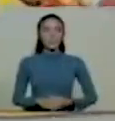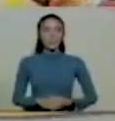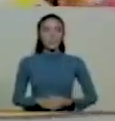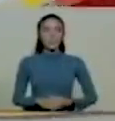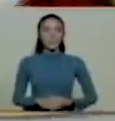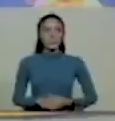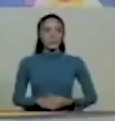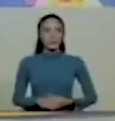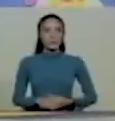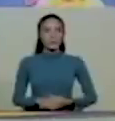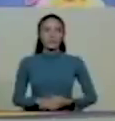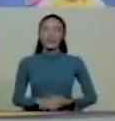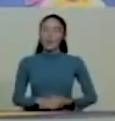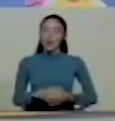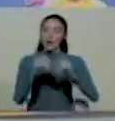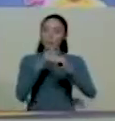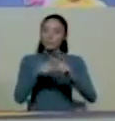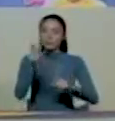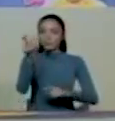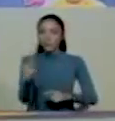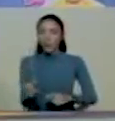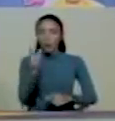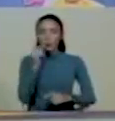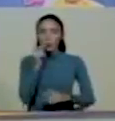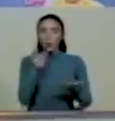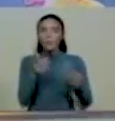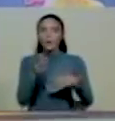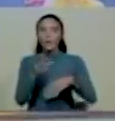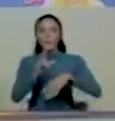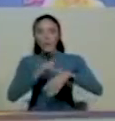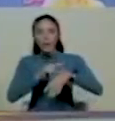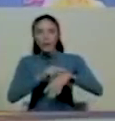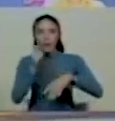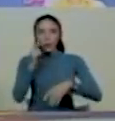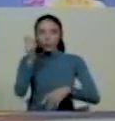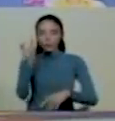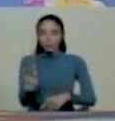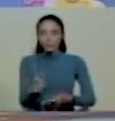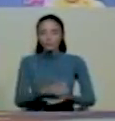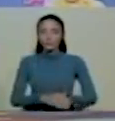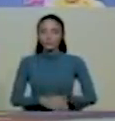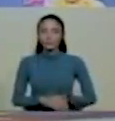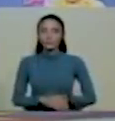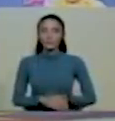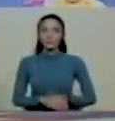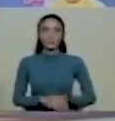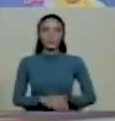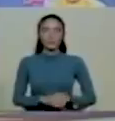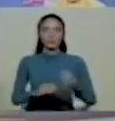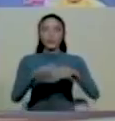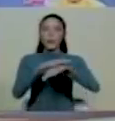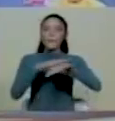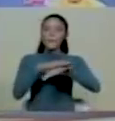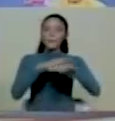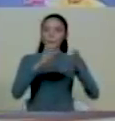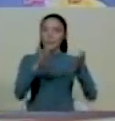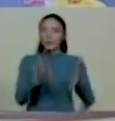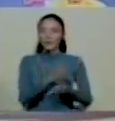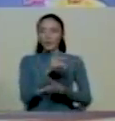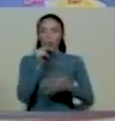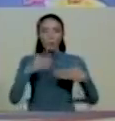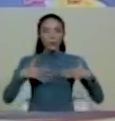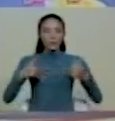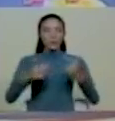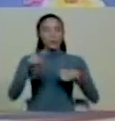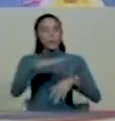compañero Carlos Alvarado, doctor Carlos Alvarado, ministro del Poder Popular para la Salud y